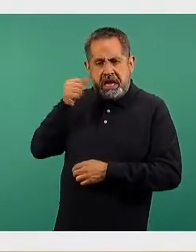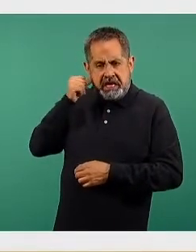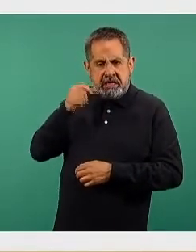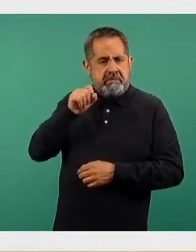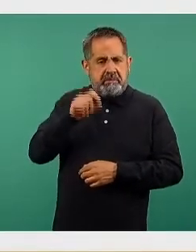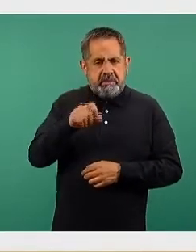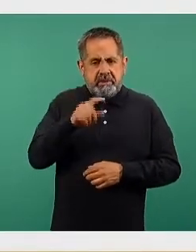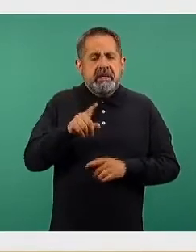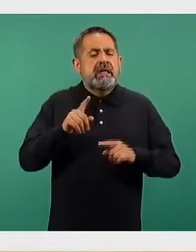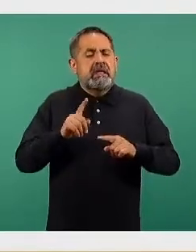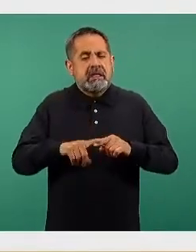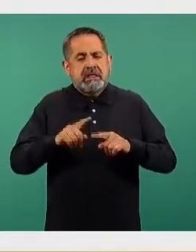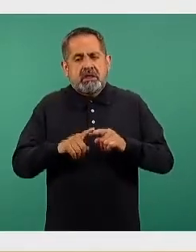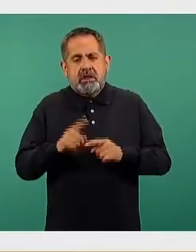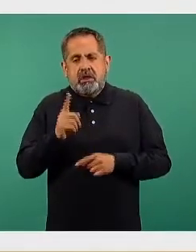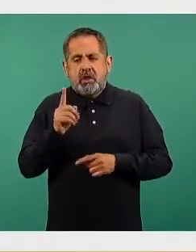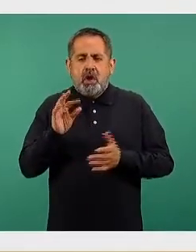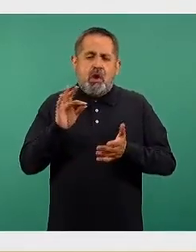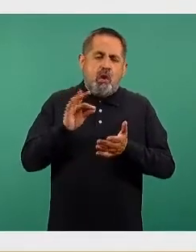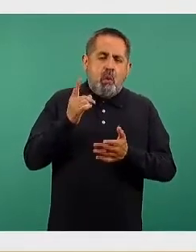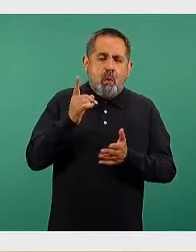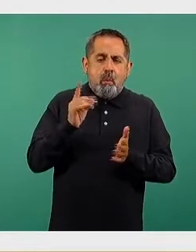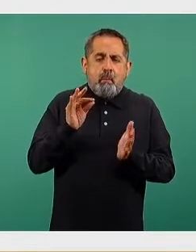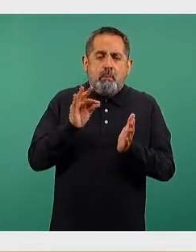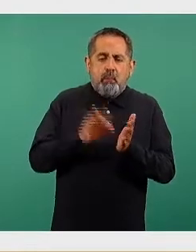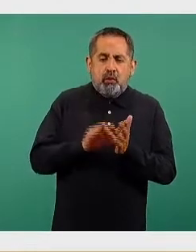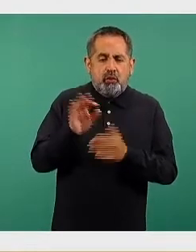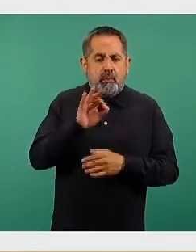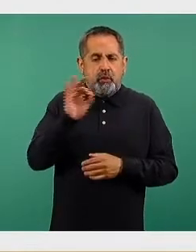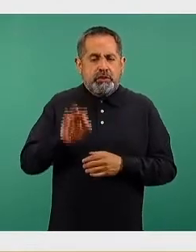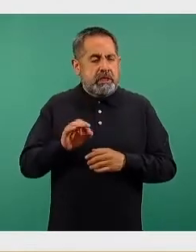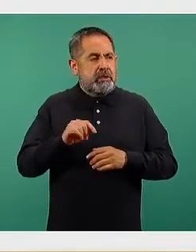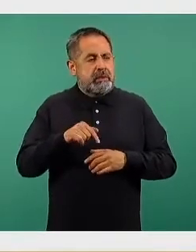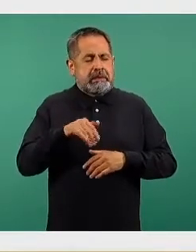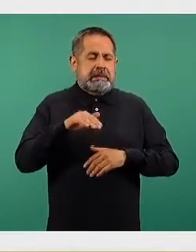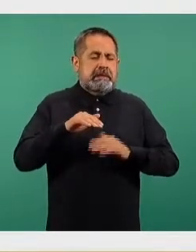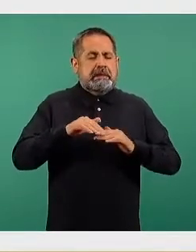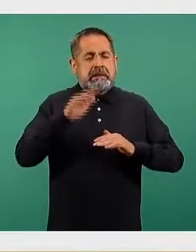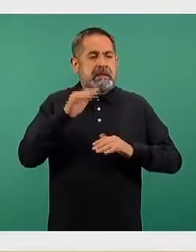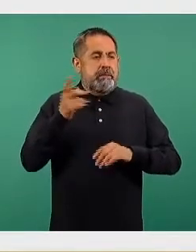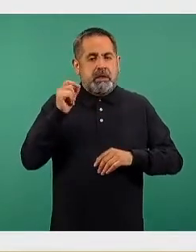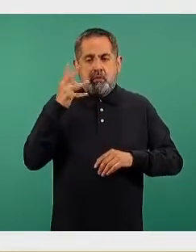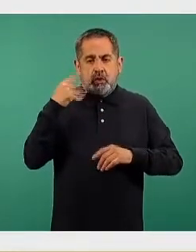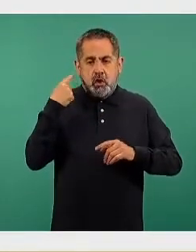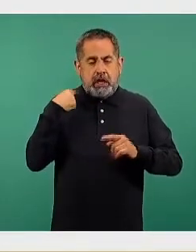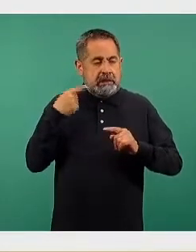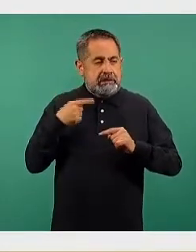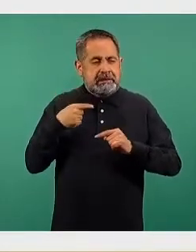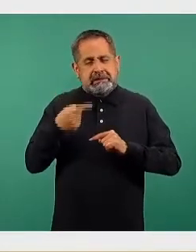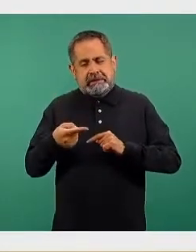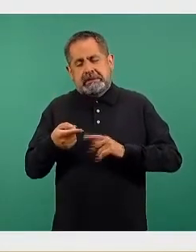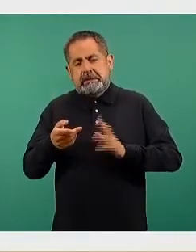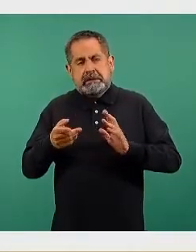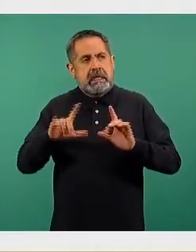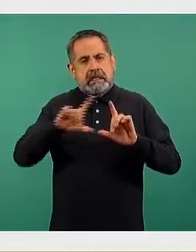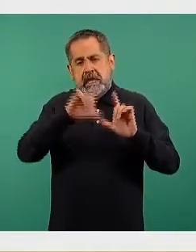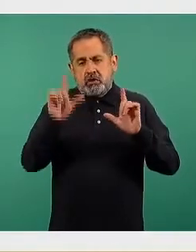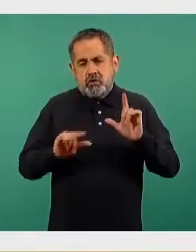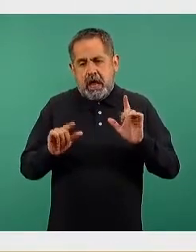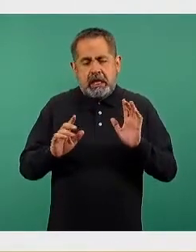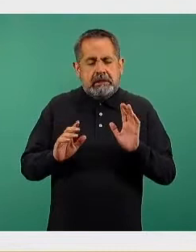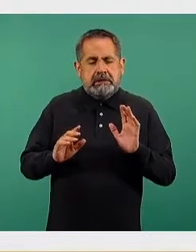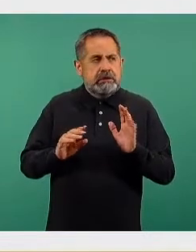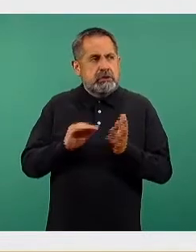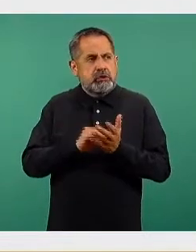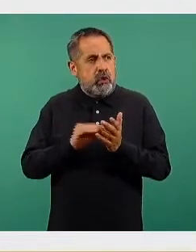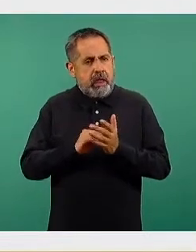más que el incremento de un punto porcentual para lo que es la diferencia en las últimas 24 horas de la ocupación nacional, que de todas maneras se